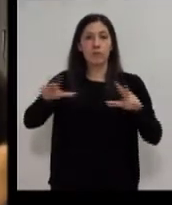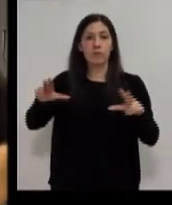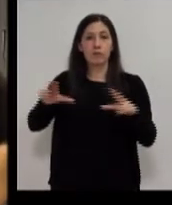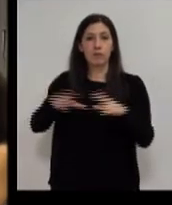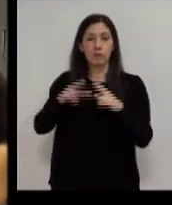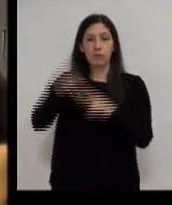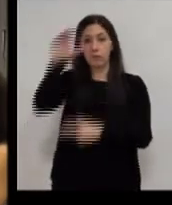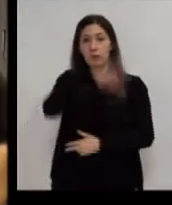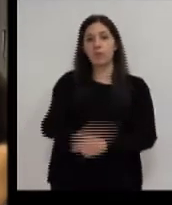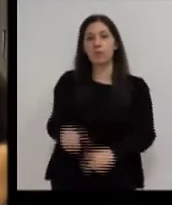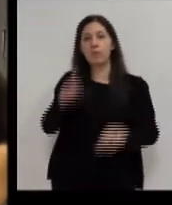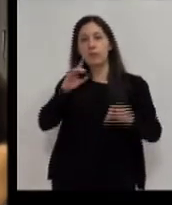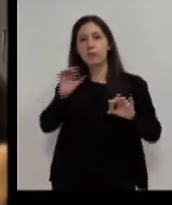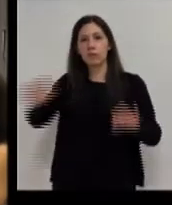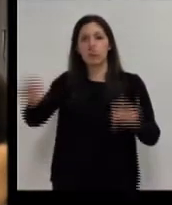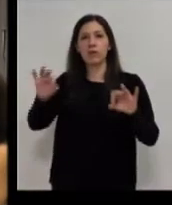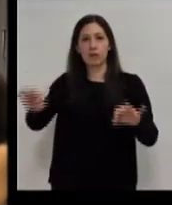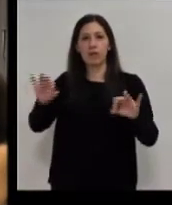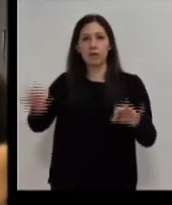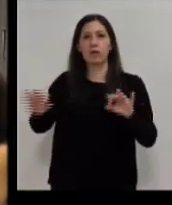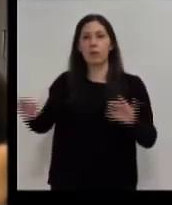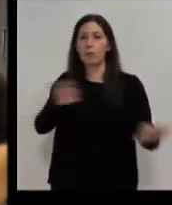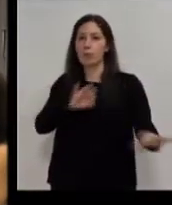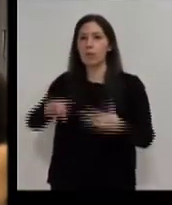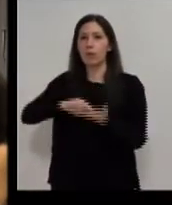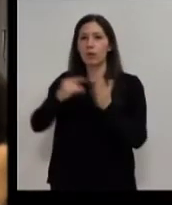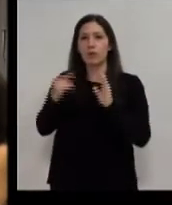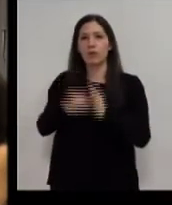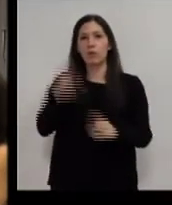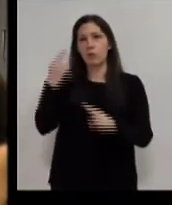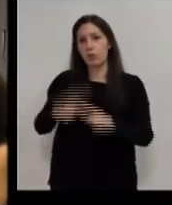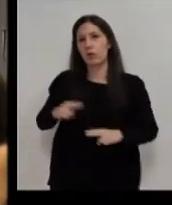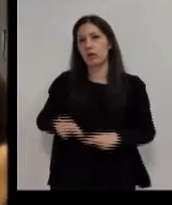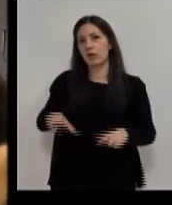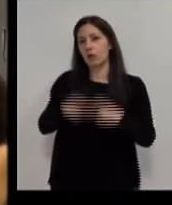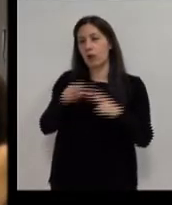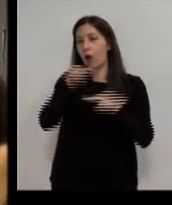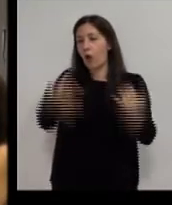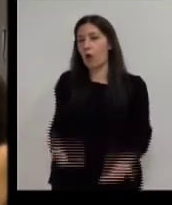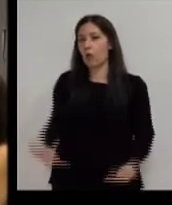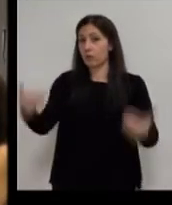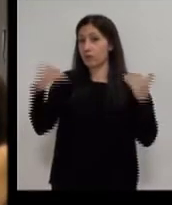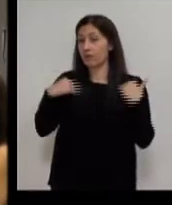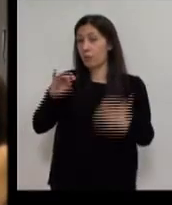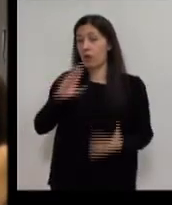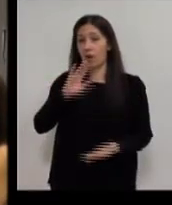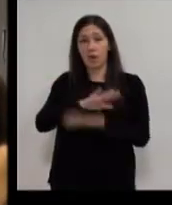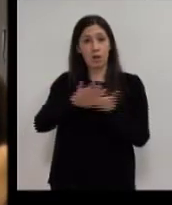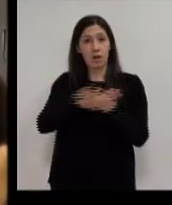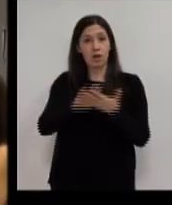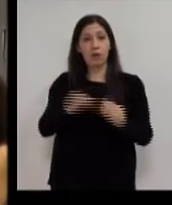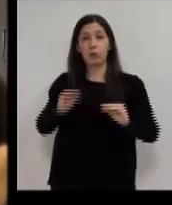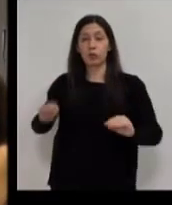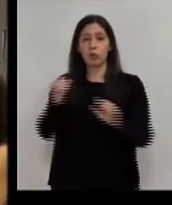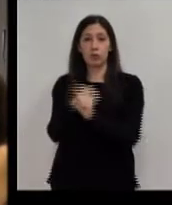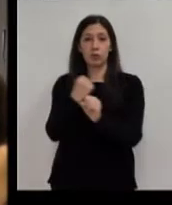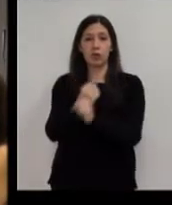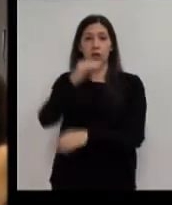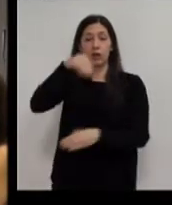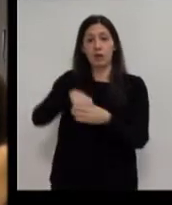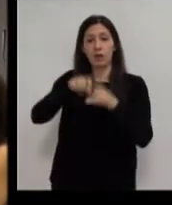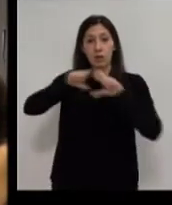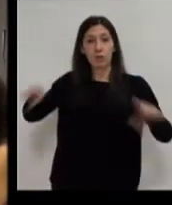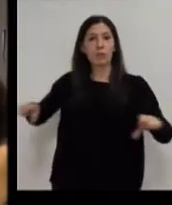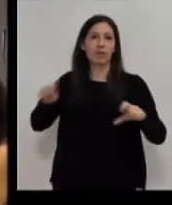licenciada en Sociología, está especializada en Intervención y Planificación de Políticas Sociales. Actualmente desarrolla, como hemos dicho,